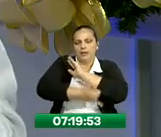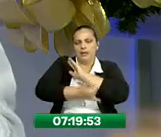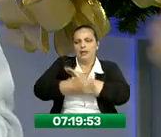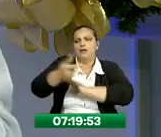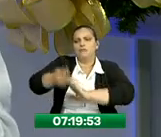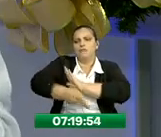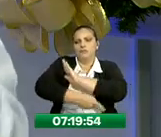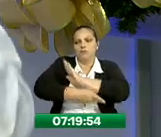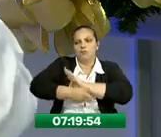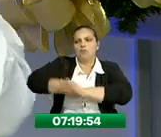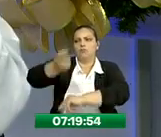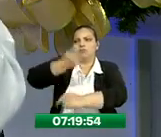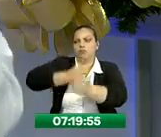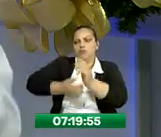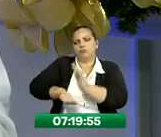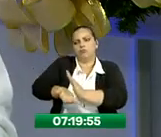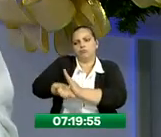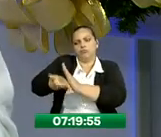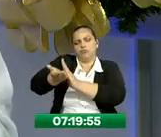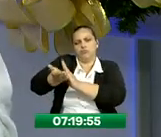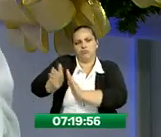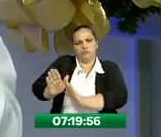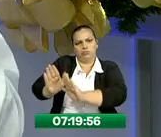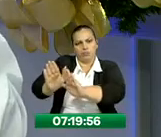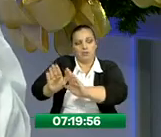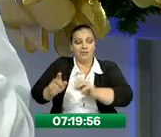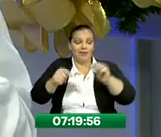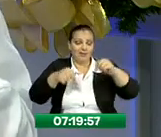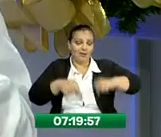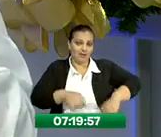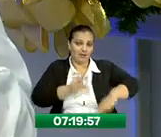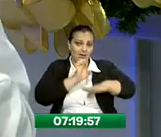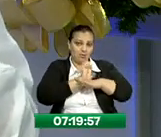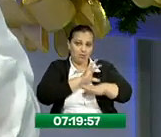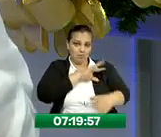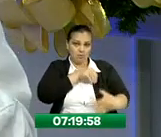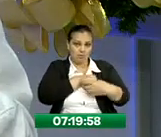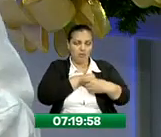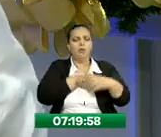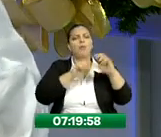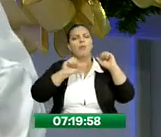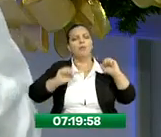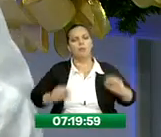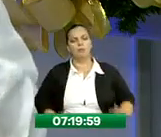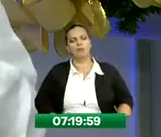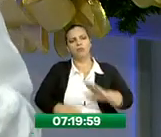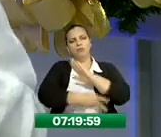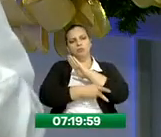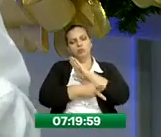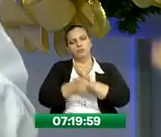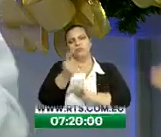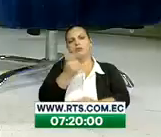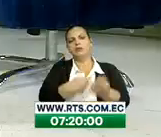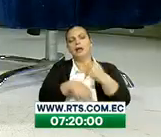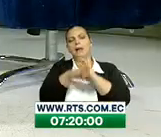que nosotros estamos poniendo. El mercado internacional, los refinadores serán los que determinen dónde irá la refinería. No será el gobierno